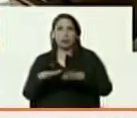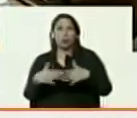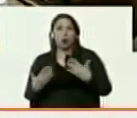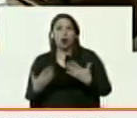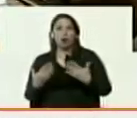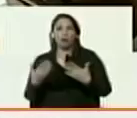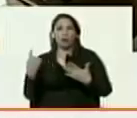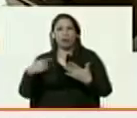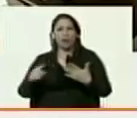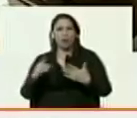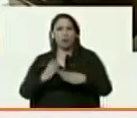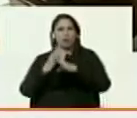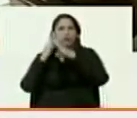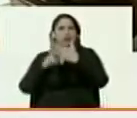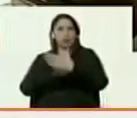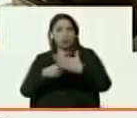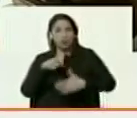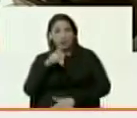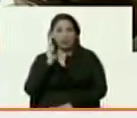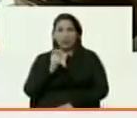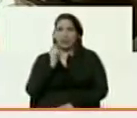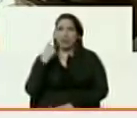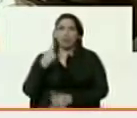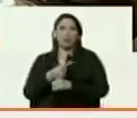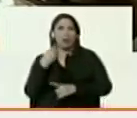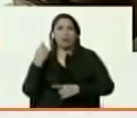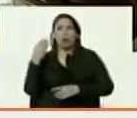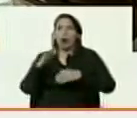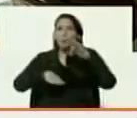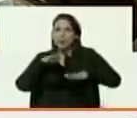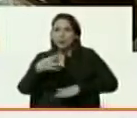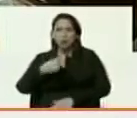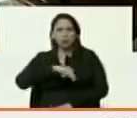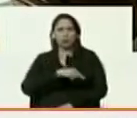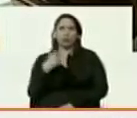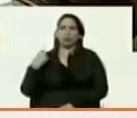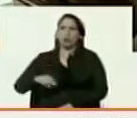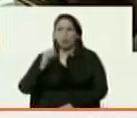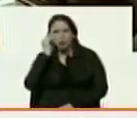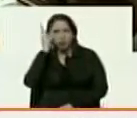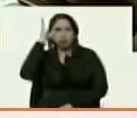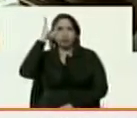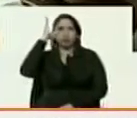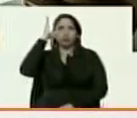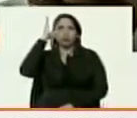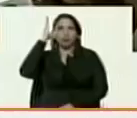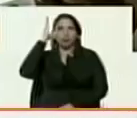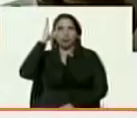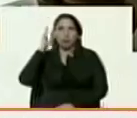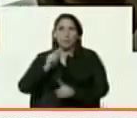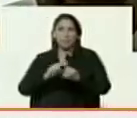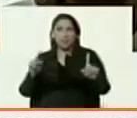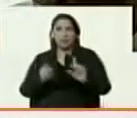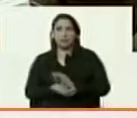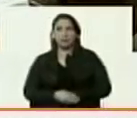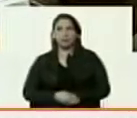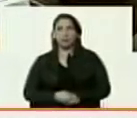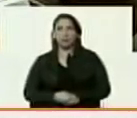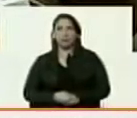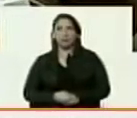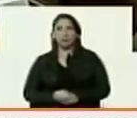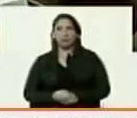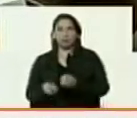tarea que hay que, en la cual hay que avanzar, no porque nosotros tengamos capacidad para quitar